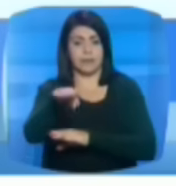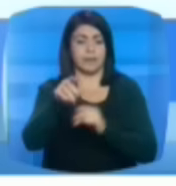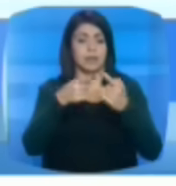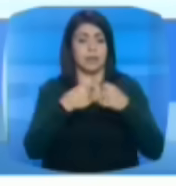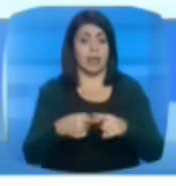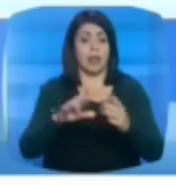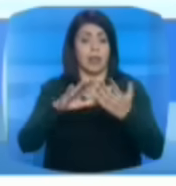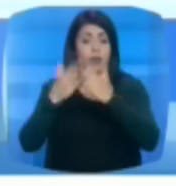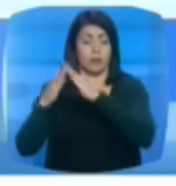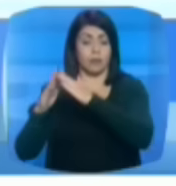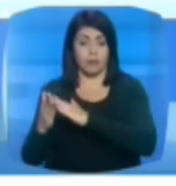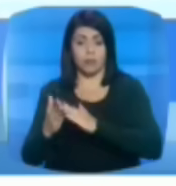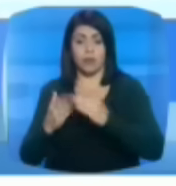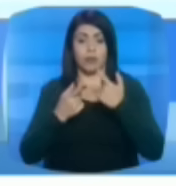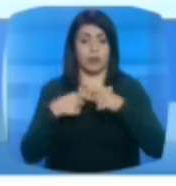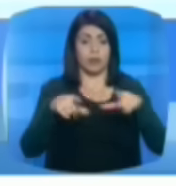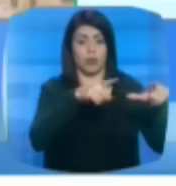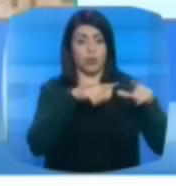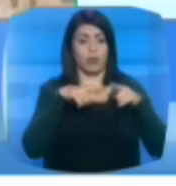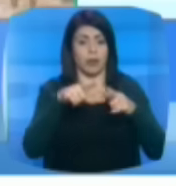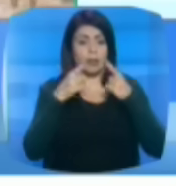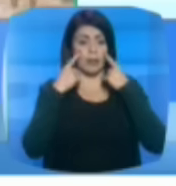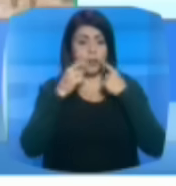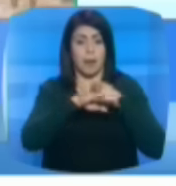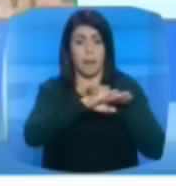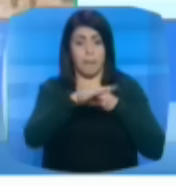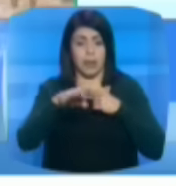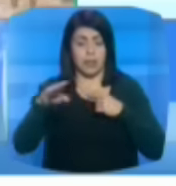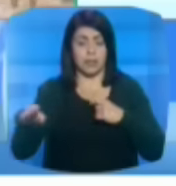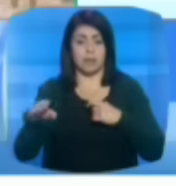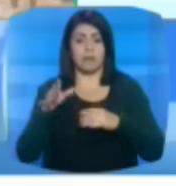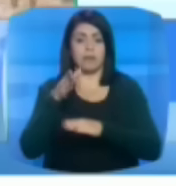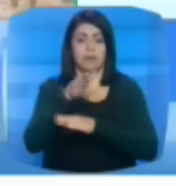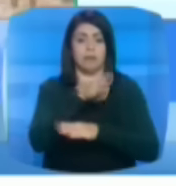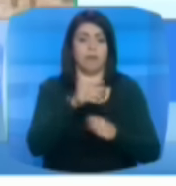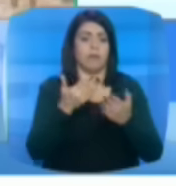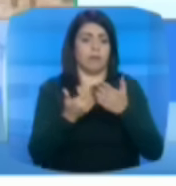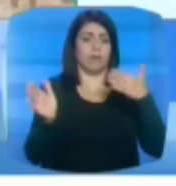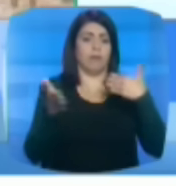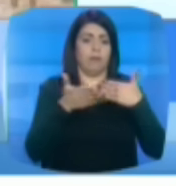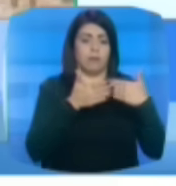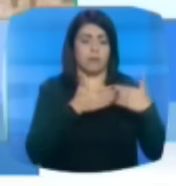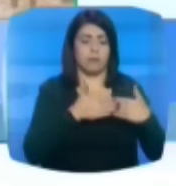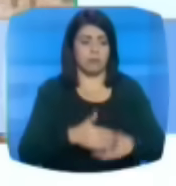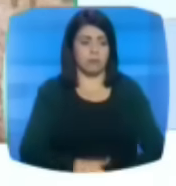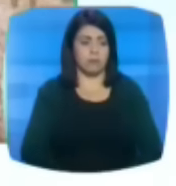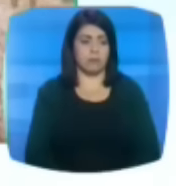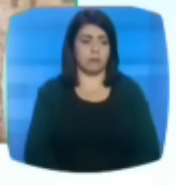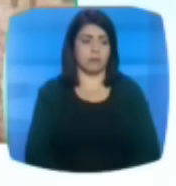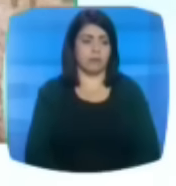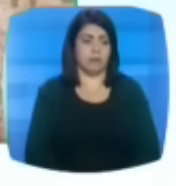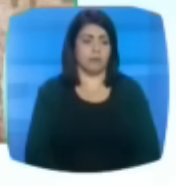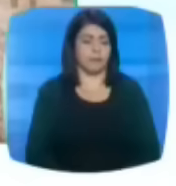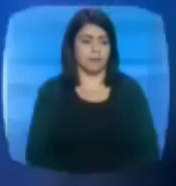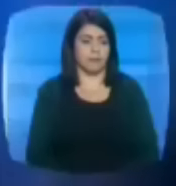Barrio Nuevo, Tupí, Turuy y Playita. Estas zonas por el momento se mantienen incomunicadas.